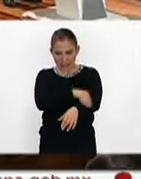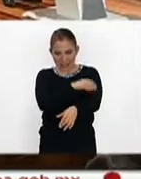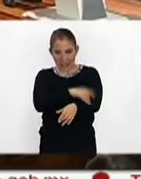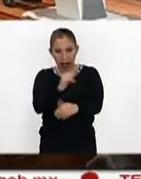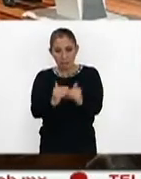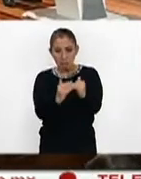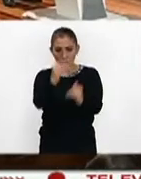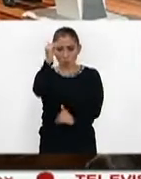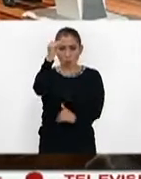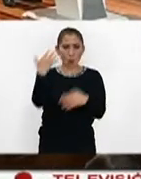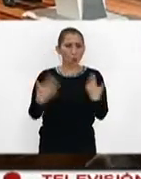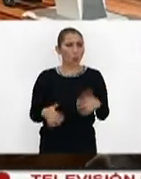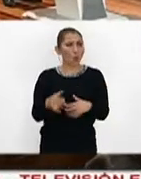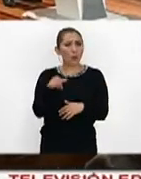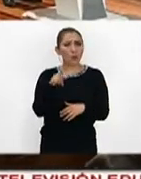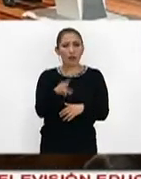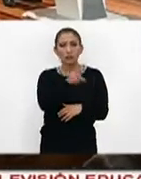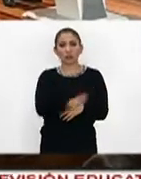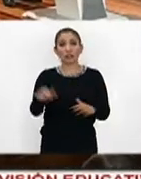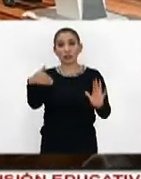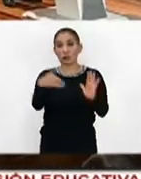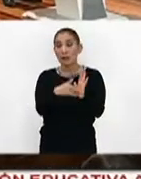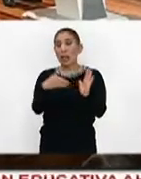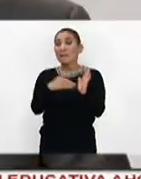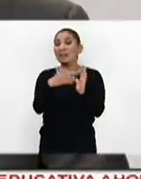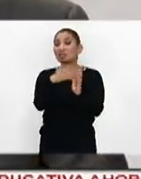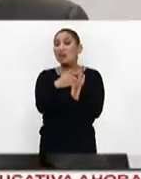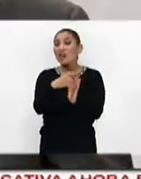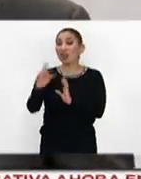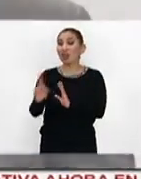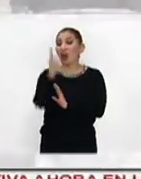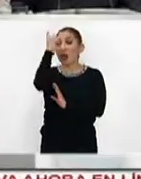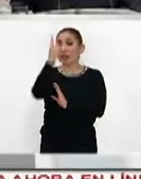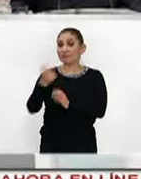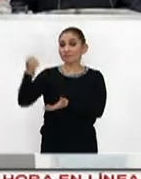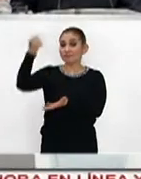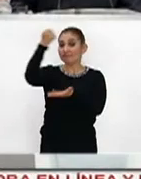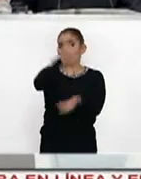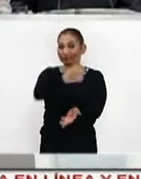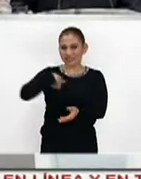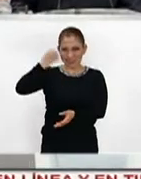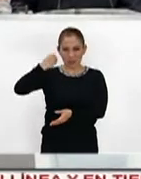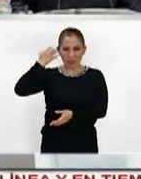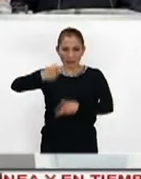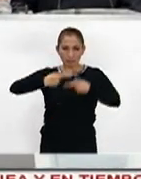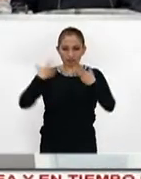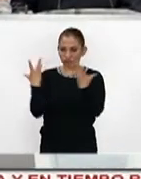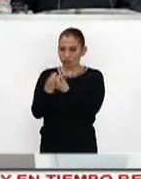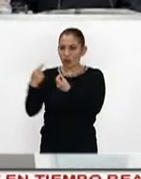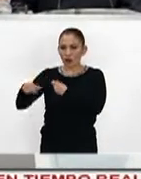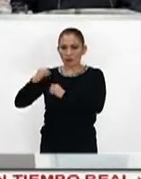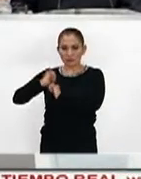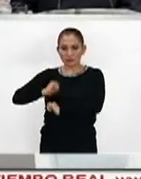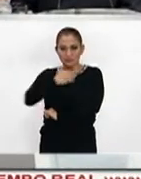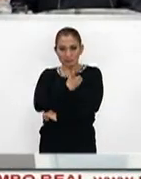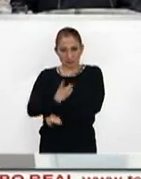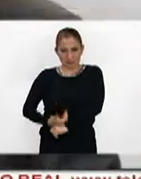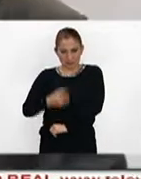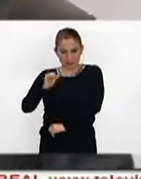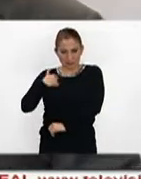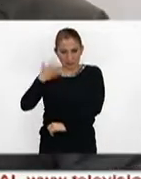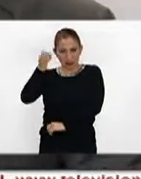a rebasar los 200,000 millones de dólares. En conferencia conjunta con el vocero presidencial